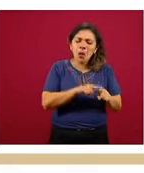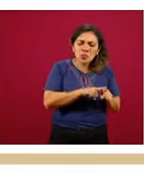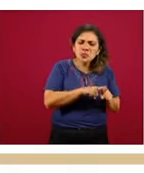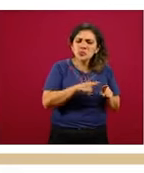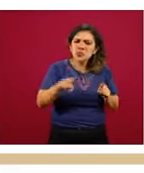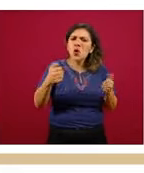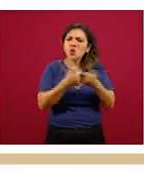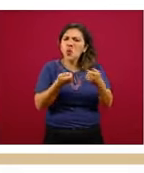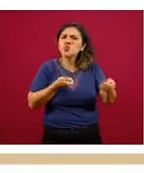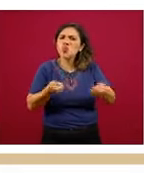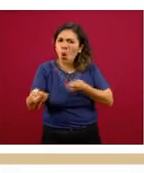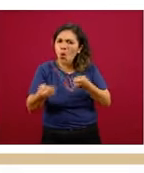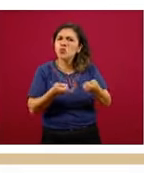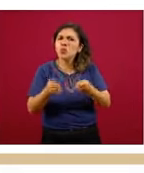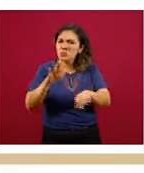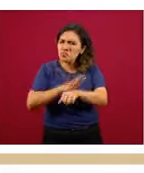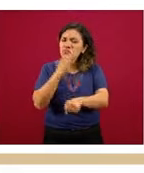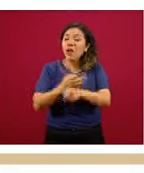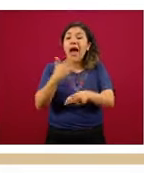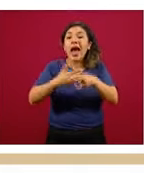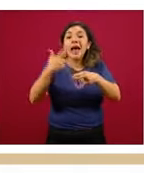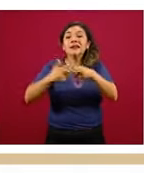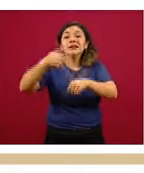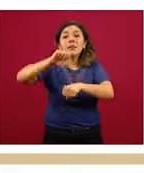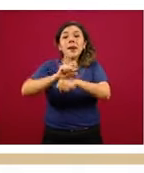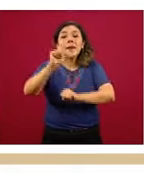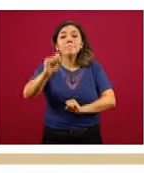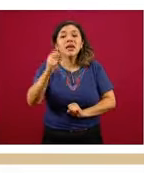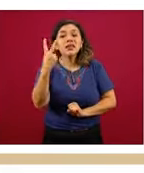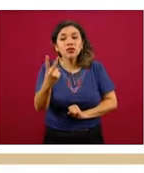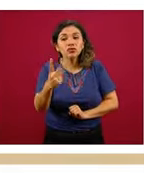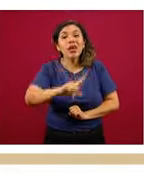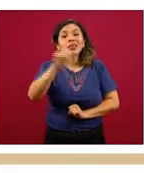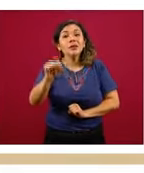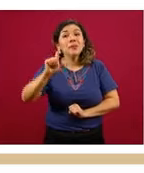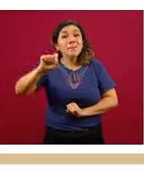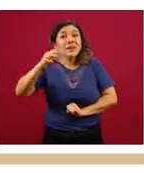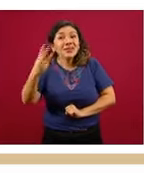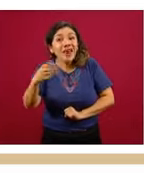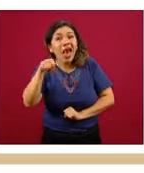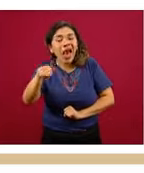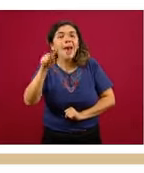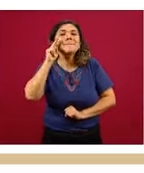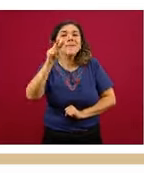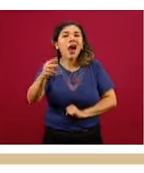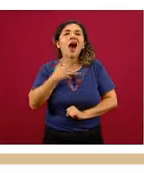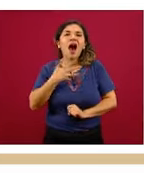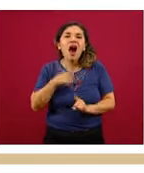bastante controlada hasta la semana 22, pero a partir de la semana 23 vemos ya